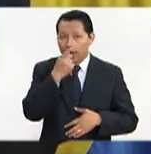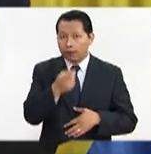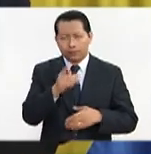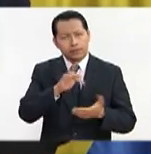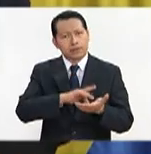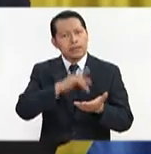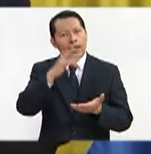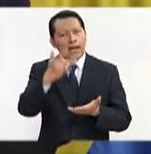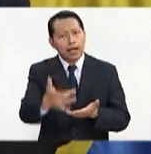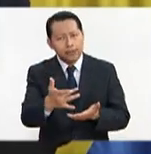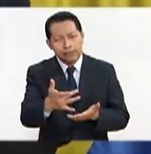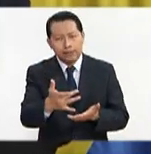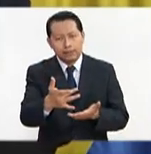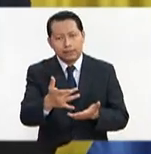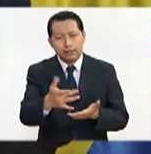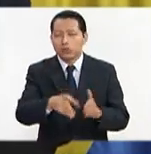agradecer